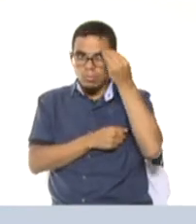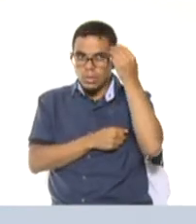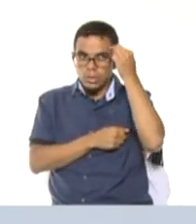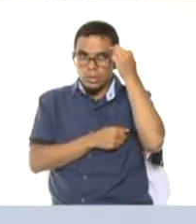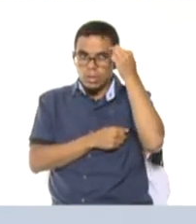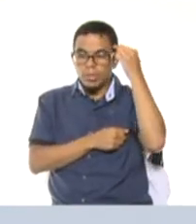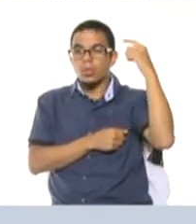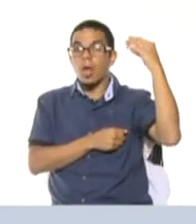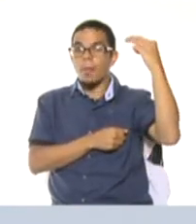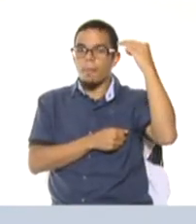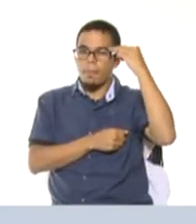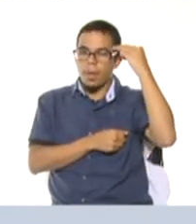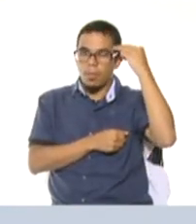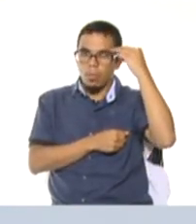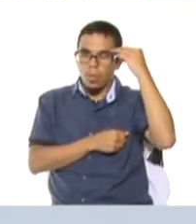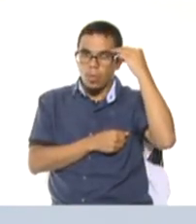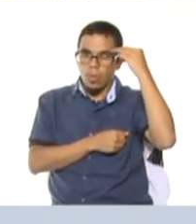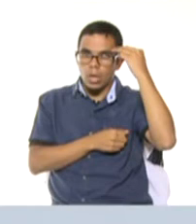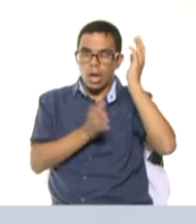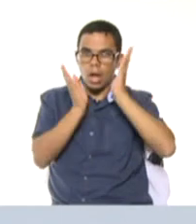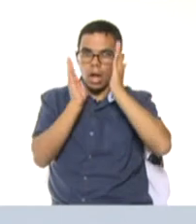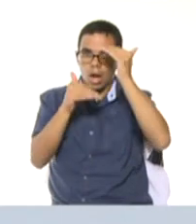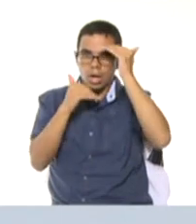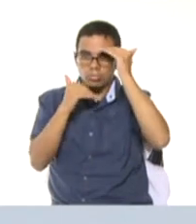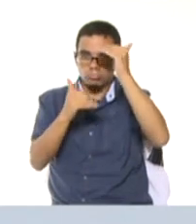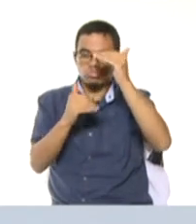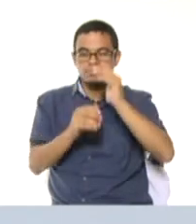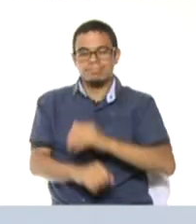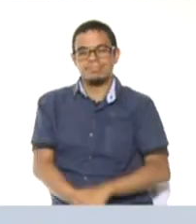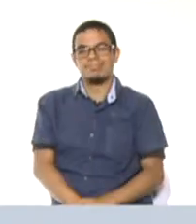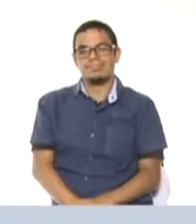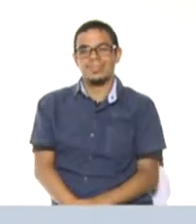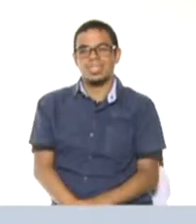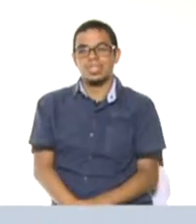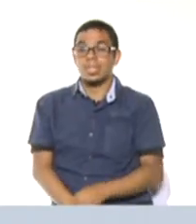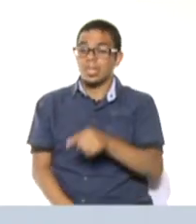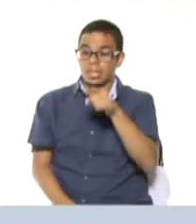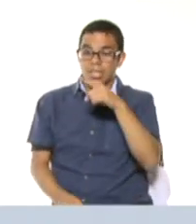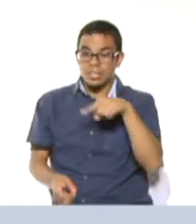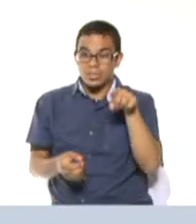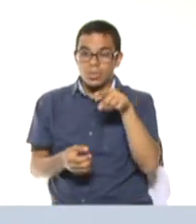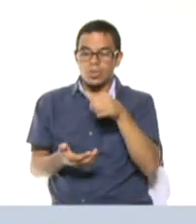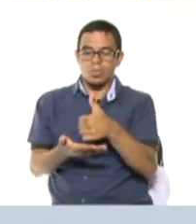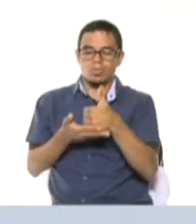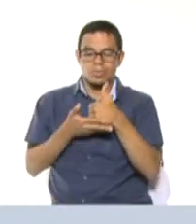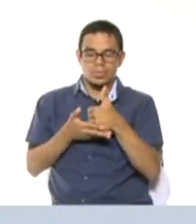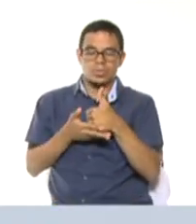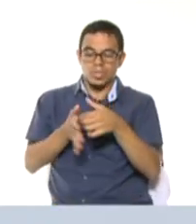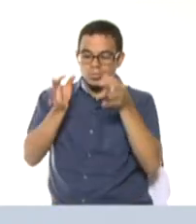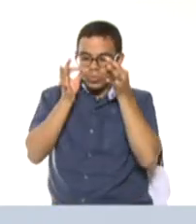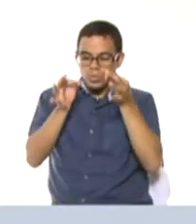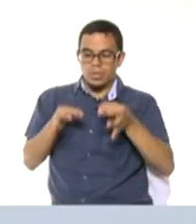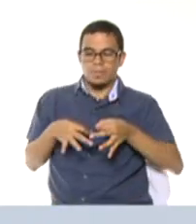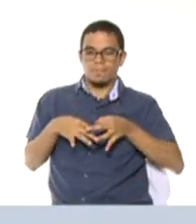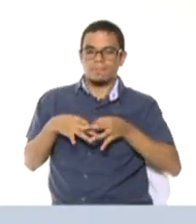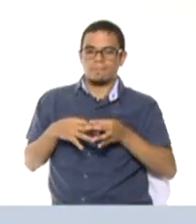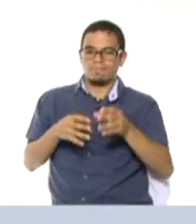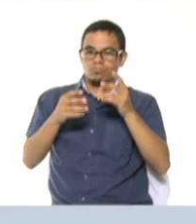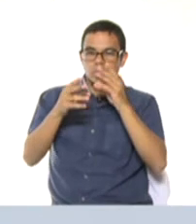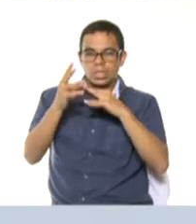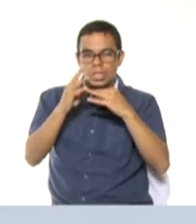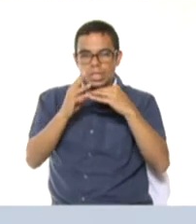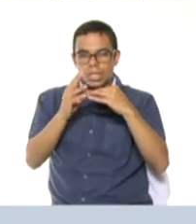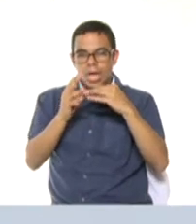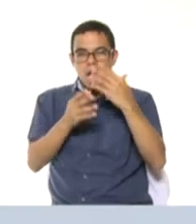pensamiento, a la memoria, a la atención y a la concentración. Va a favorecer el autoconocimiento, porque